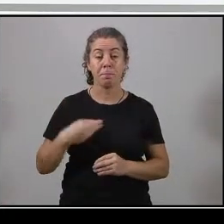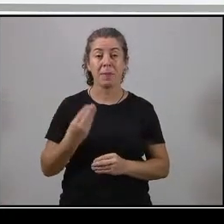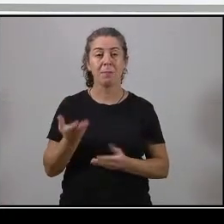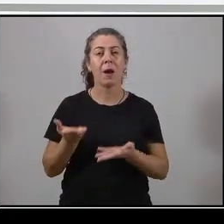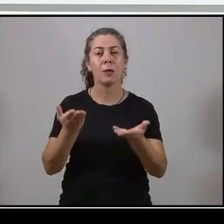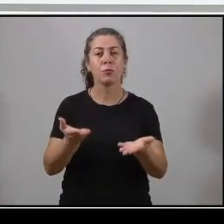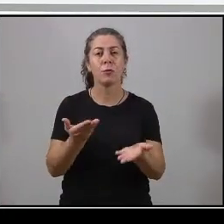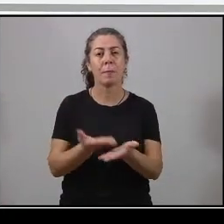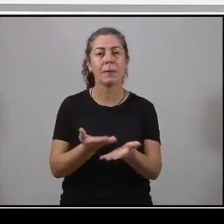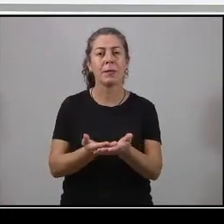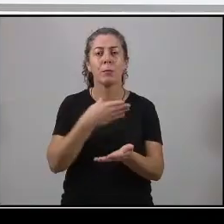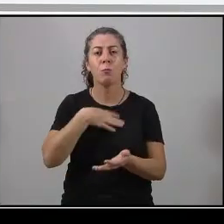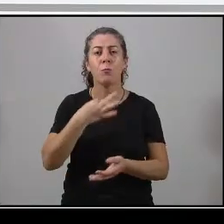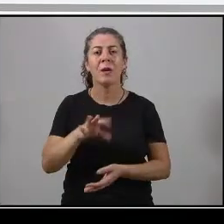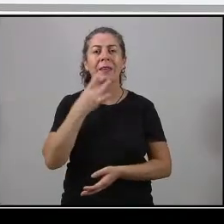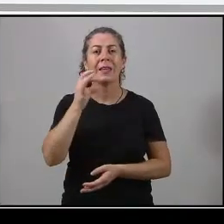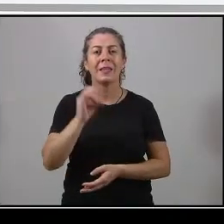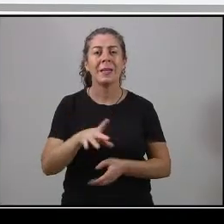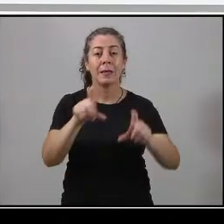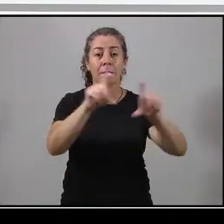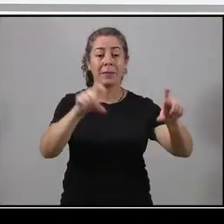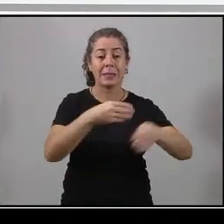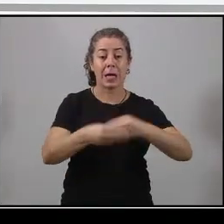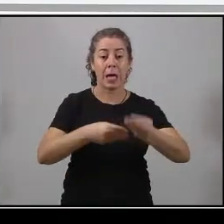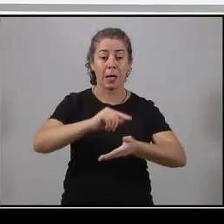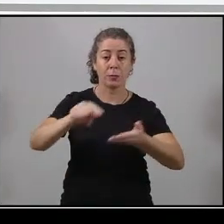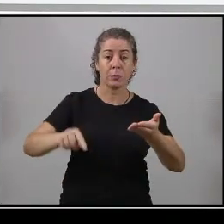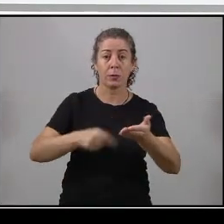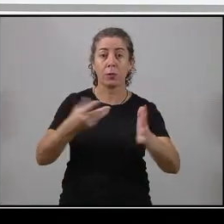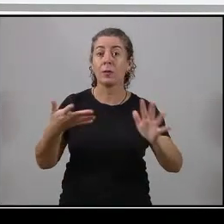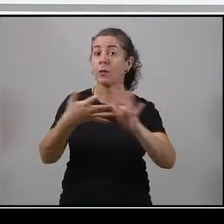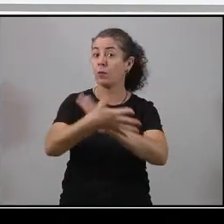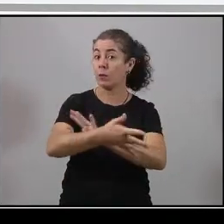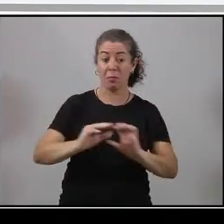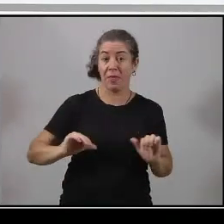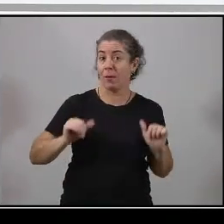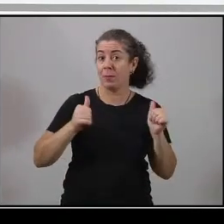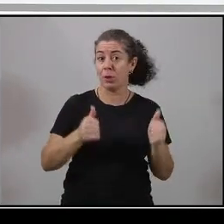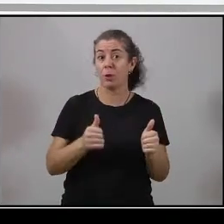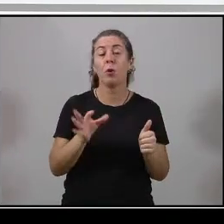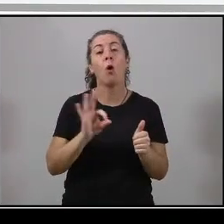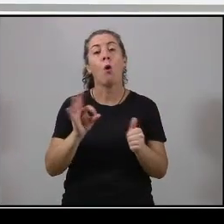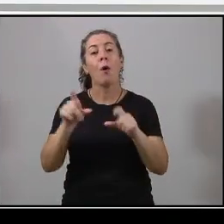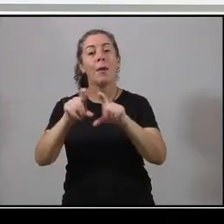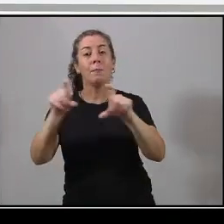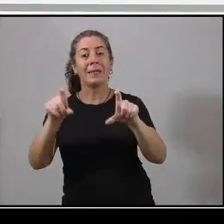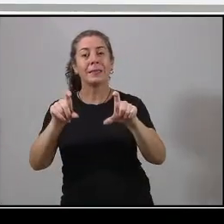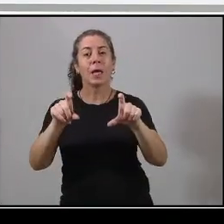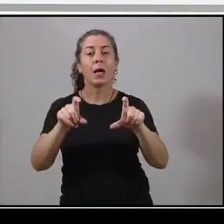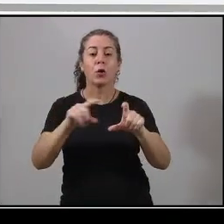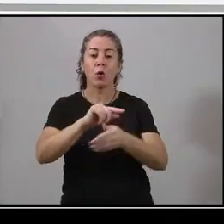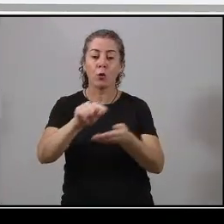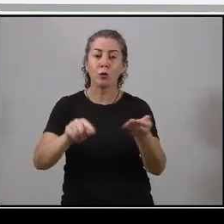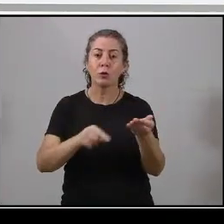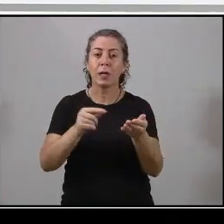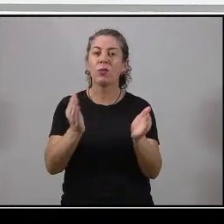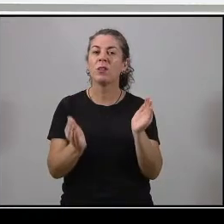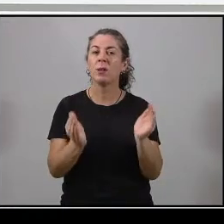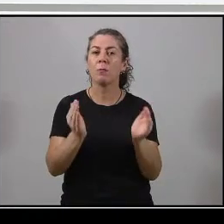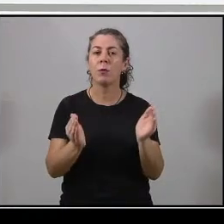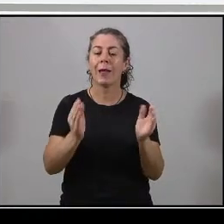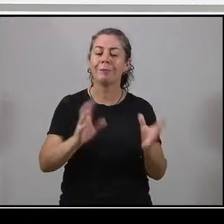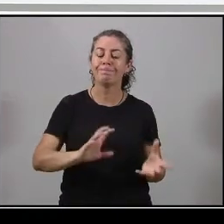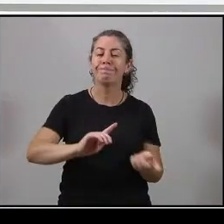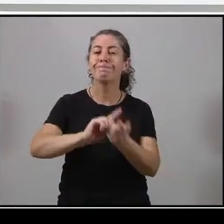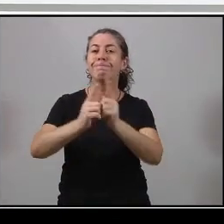tanto las empresas que hagan una contratación indefinida inicial como las que conviertan un contrato temporal en